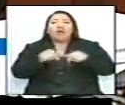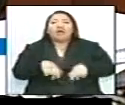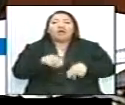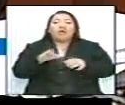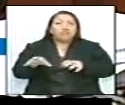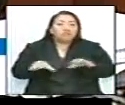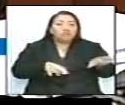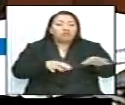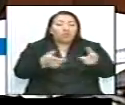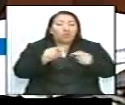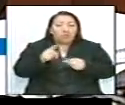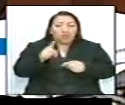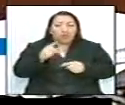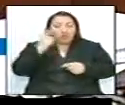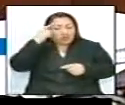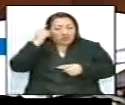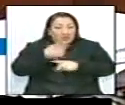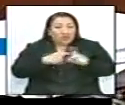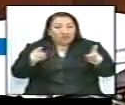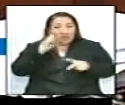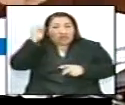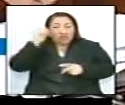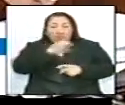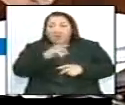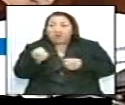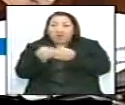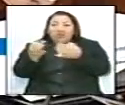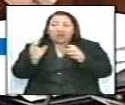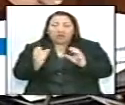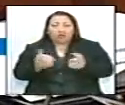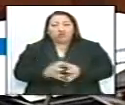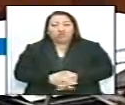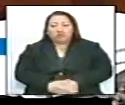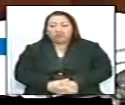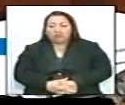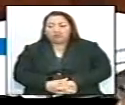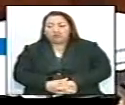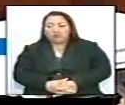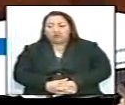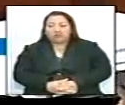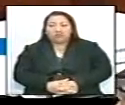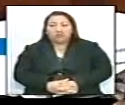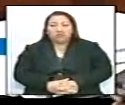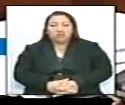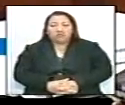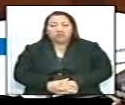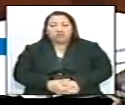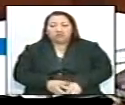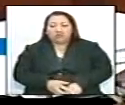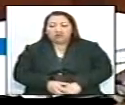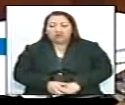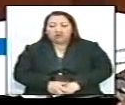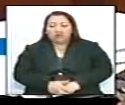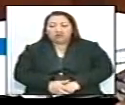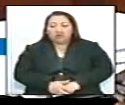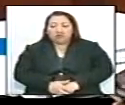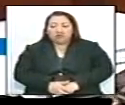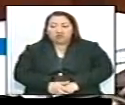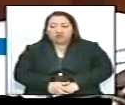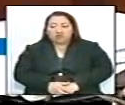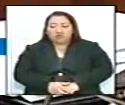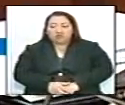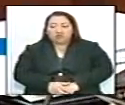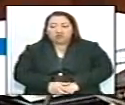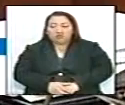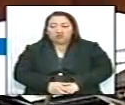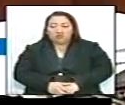fichas cuando uno es contrario a la posición mayoritaria en este Congreso. Salen con la cobardía de hacer WhatsApp falsos, porque